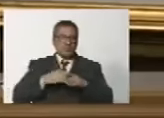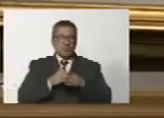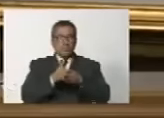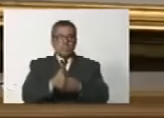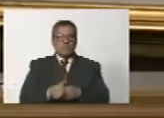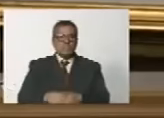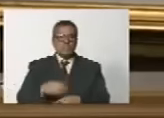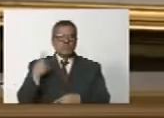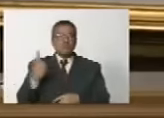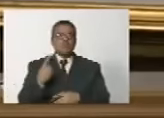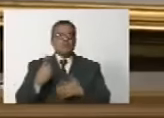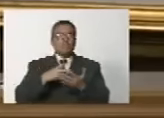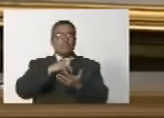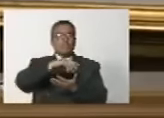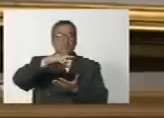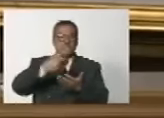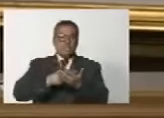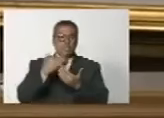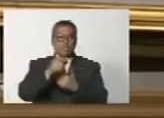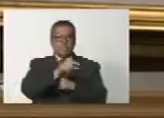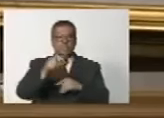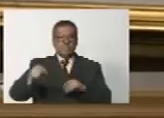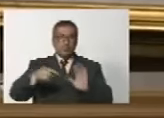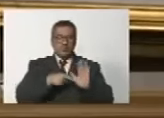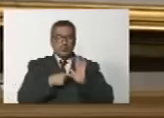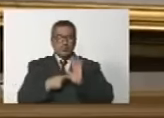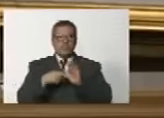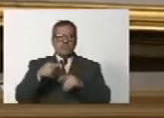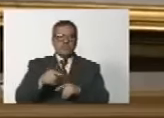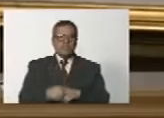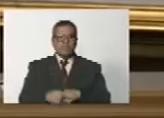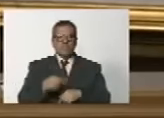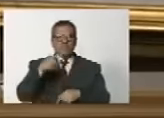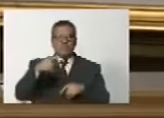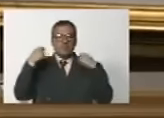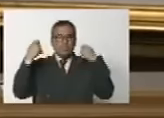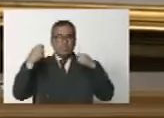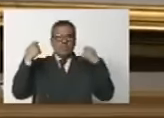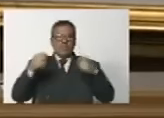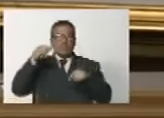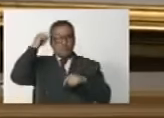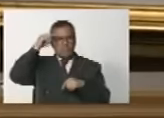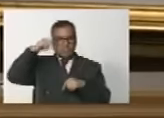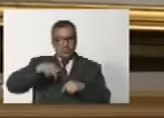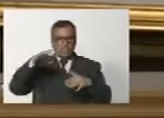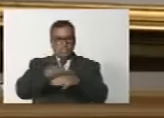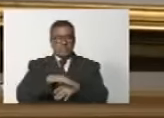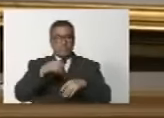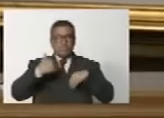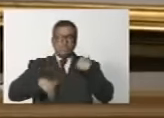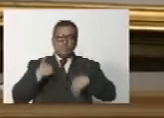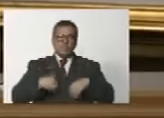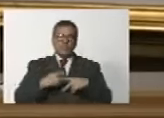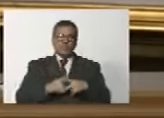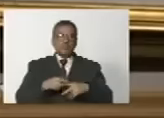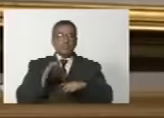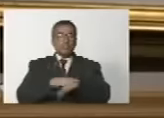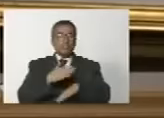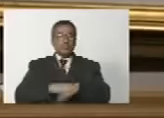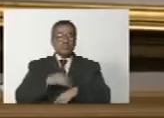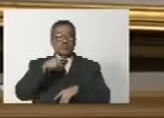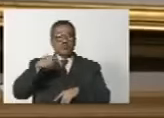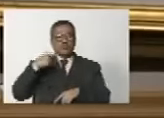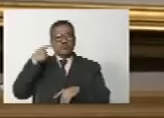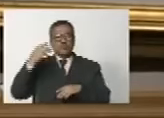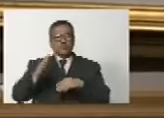embaulamiento. Son proyectos que la gente propuso, los que están en campaña. Hoy martes, mañana miércoles y el jueves